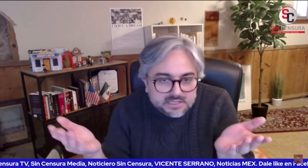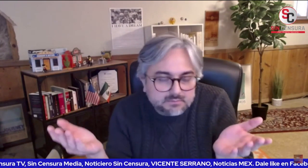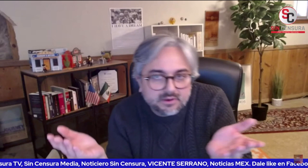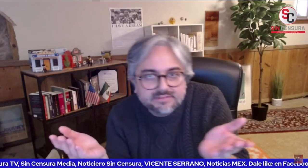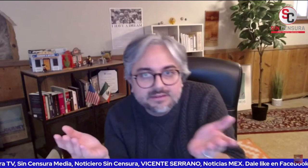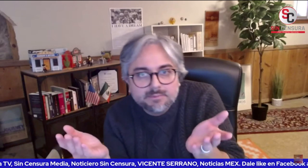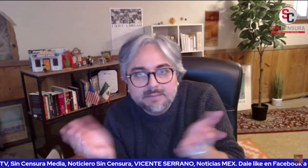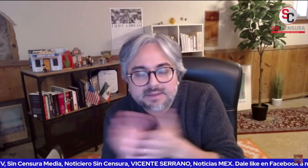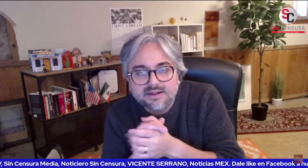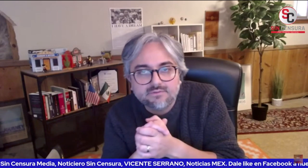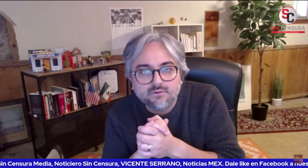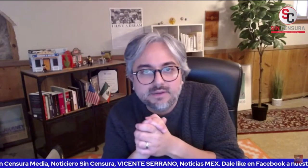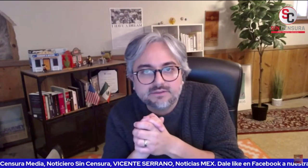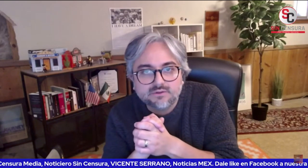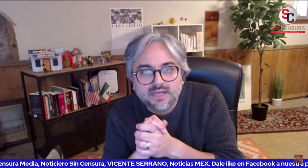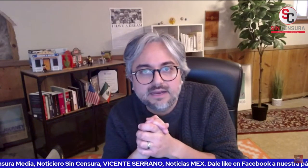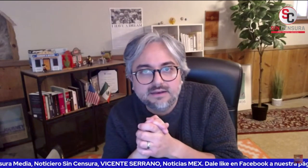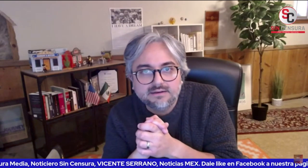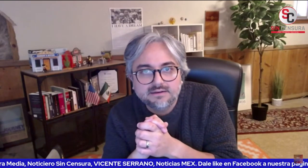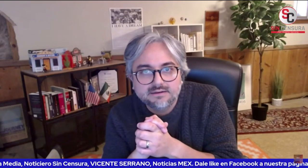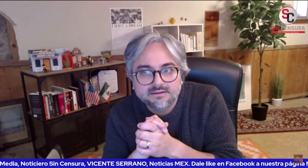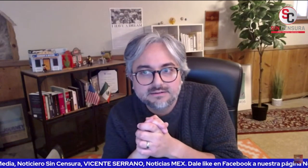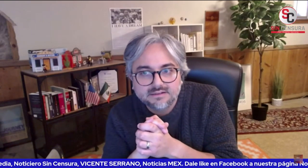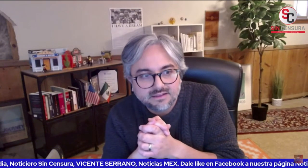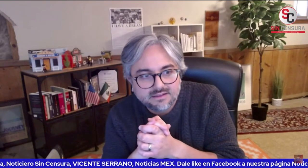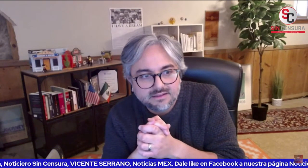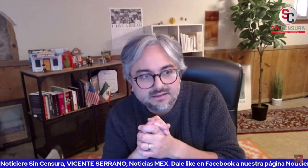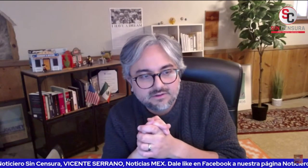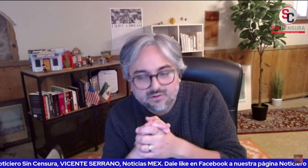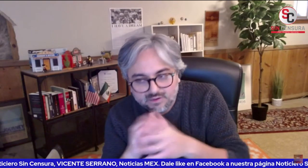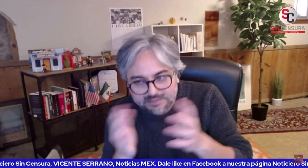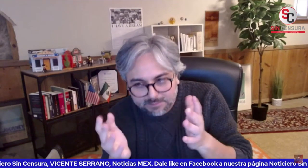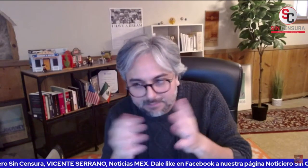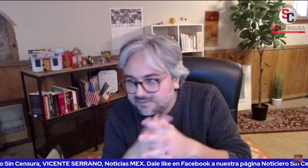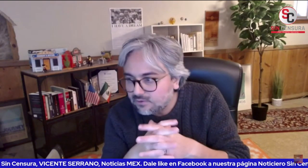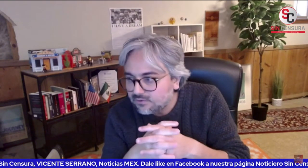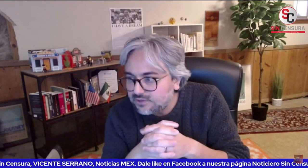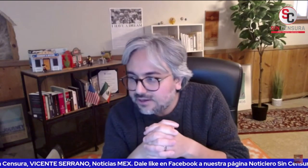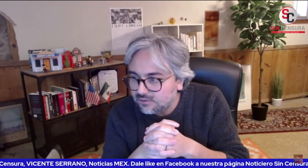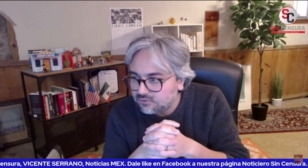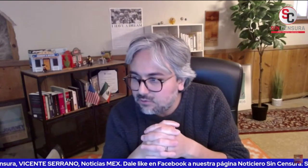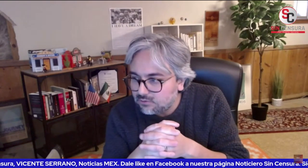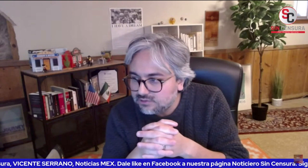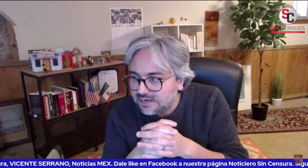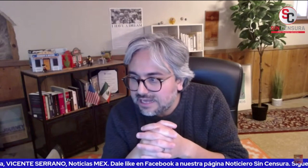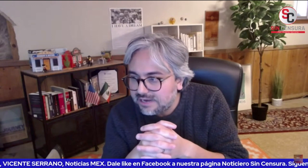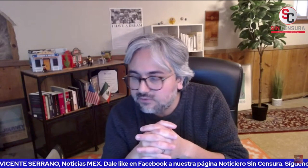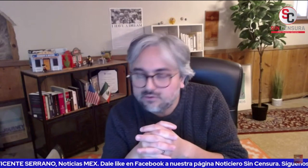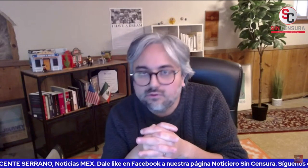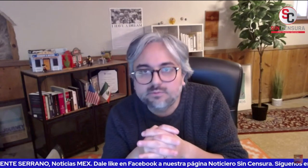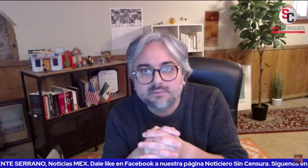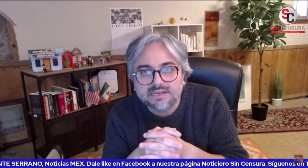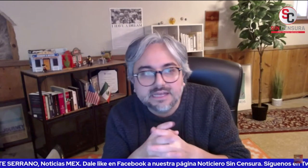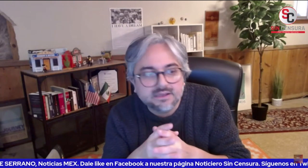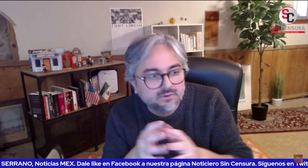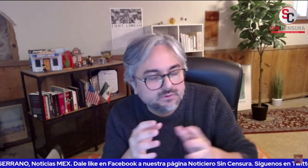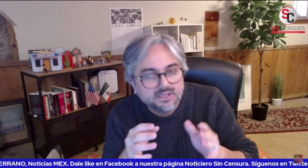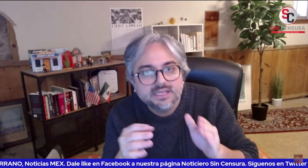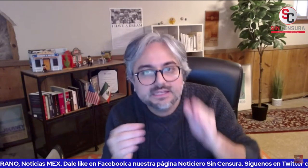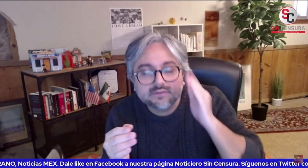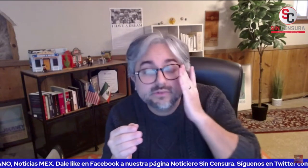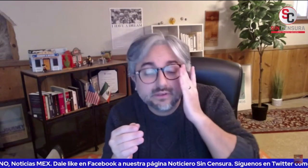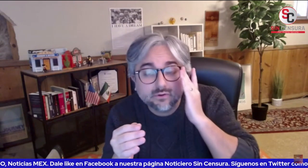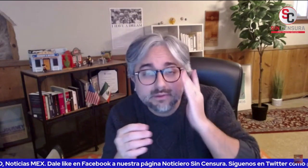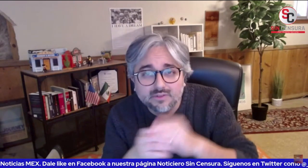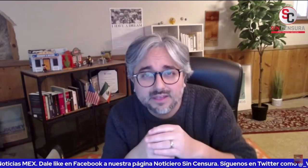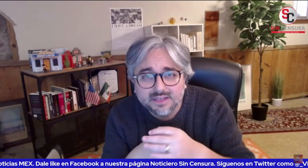así lo mismo este plan B a la reforma electoral. Que con este plan B se consigue reducir algunos salarios, algunos privilegios